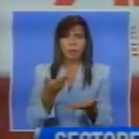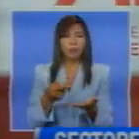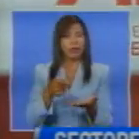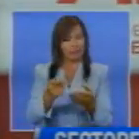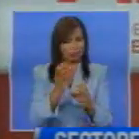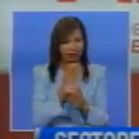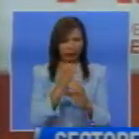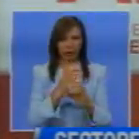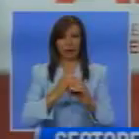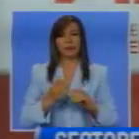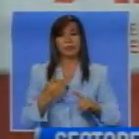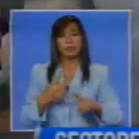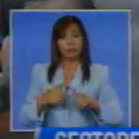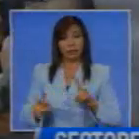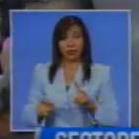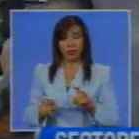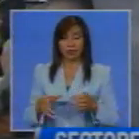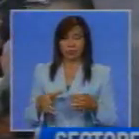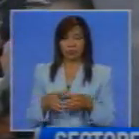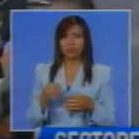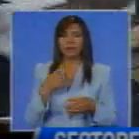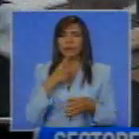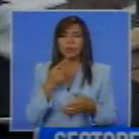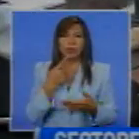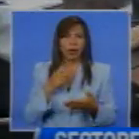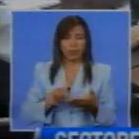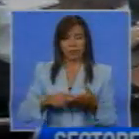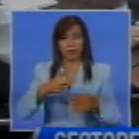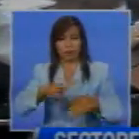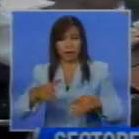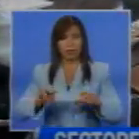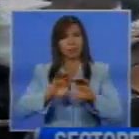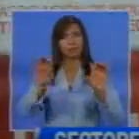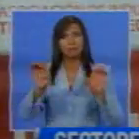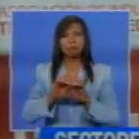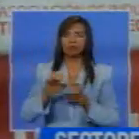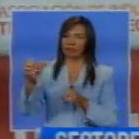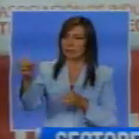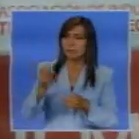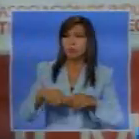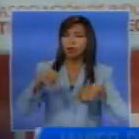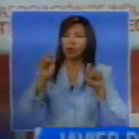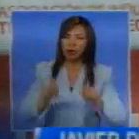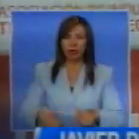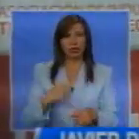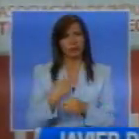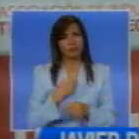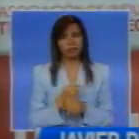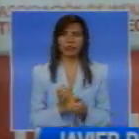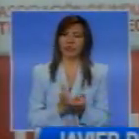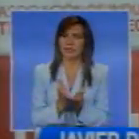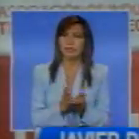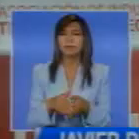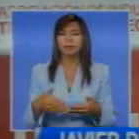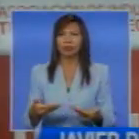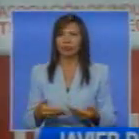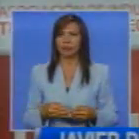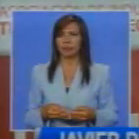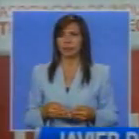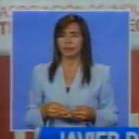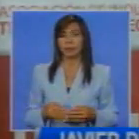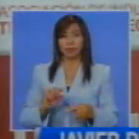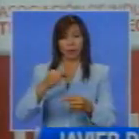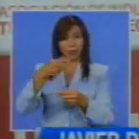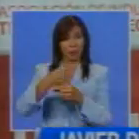no tomó en cuenta la dinámica de la contratación de ejecutivos en las empresas. Pues hay casos en los cuales el gerente está